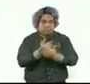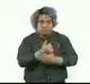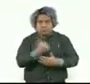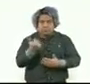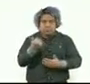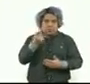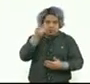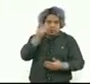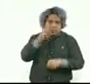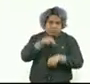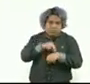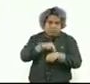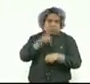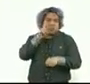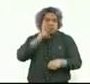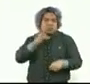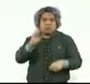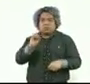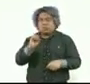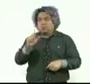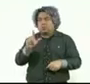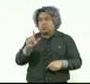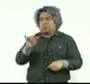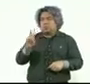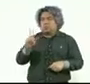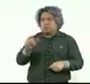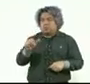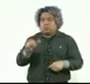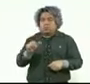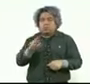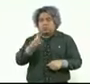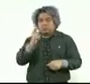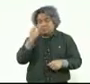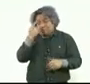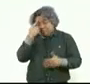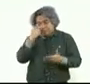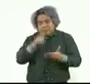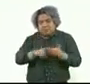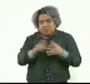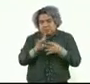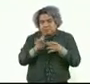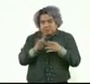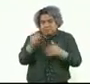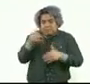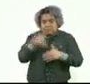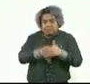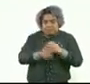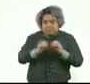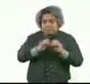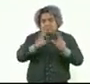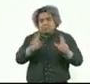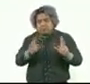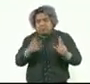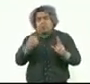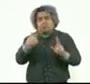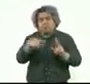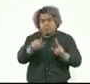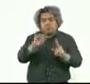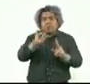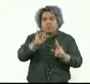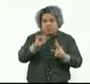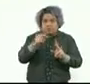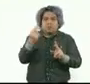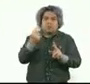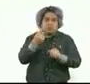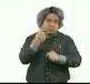lo que hemos dicho en todas las etapas, y tal vez no lo desagregué bien en este momento, pero normalmente vemos esa progresión en las curvas.